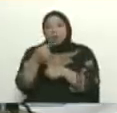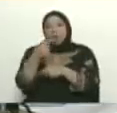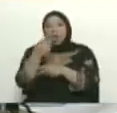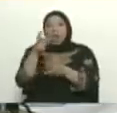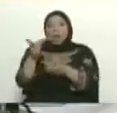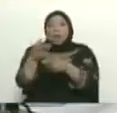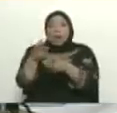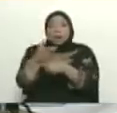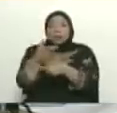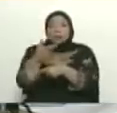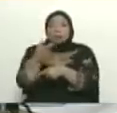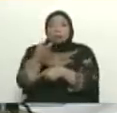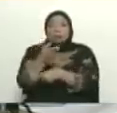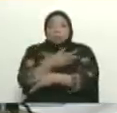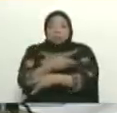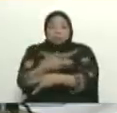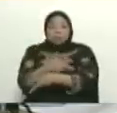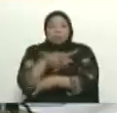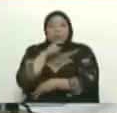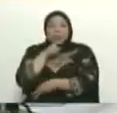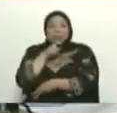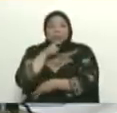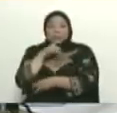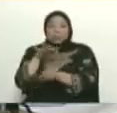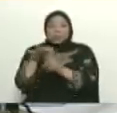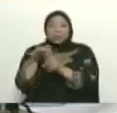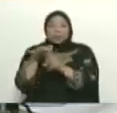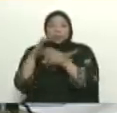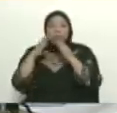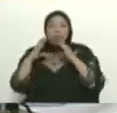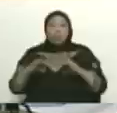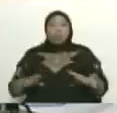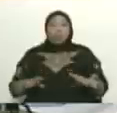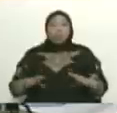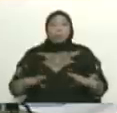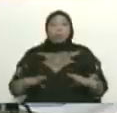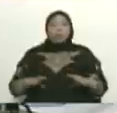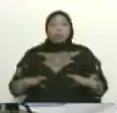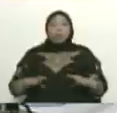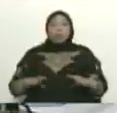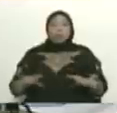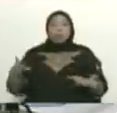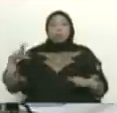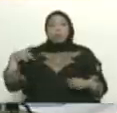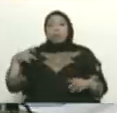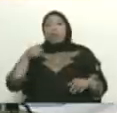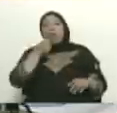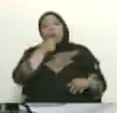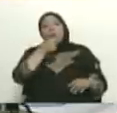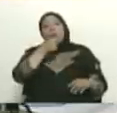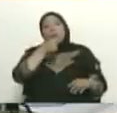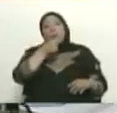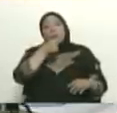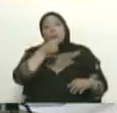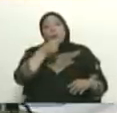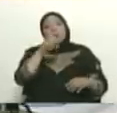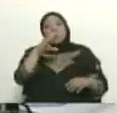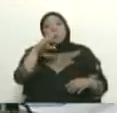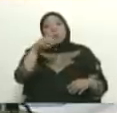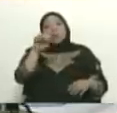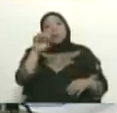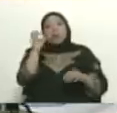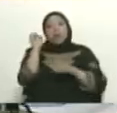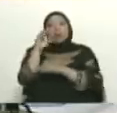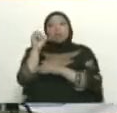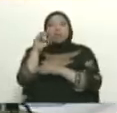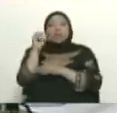que generan no pocas dificultades en el cuerpo humano, para ir a dar una rueda de prensa en el Consejo Nacional